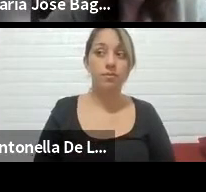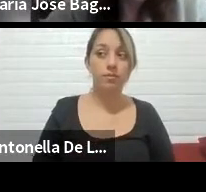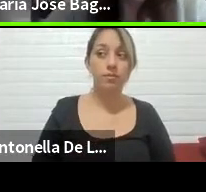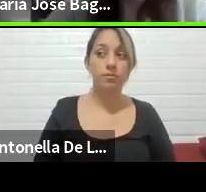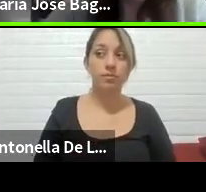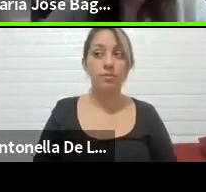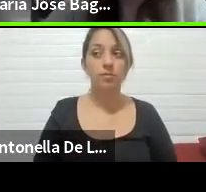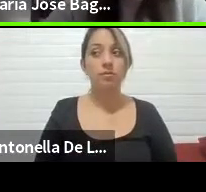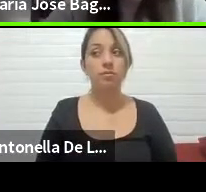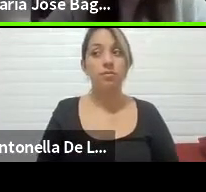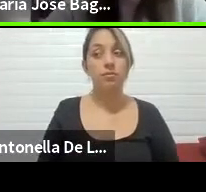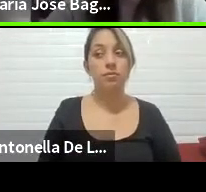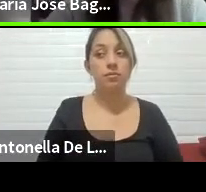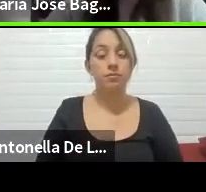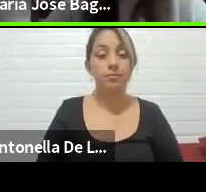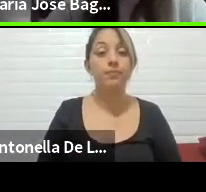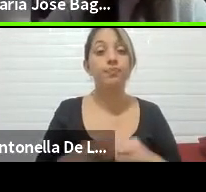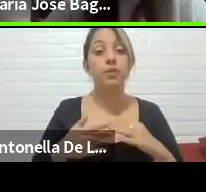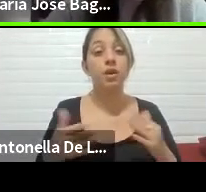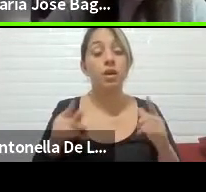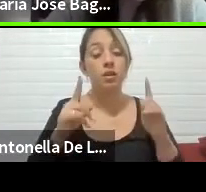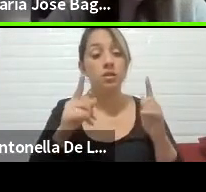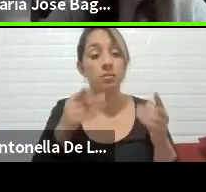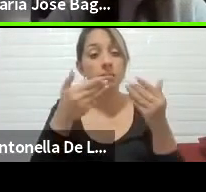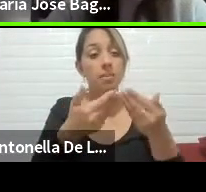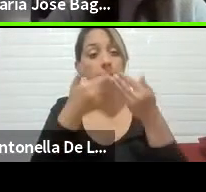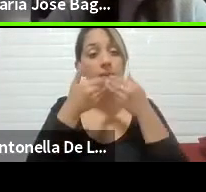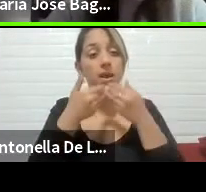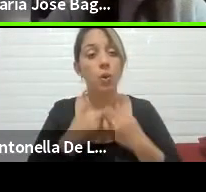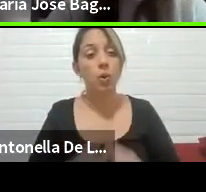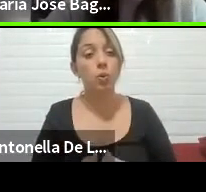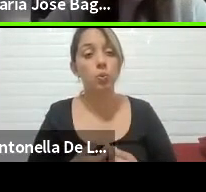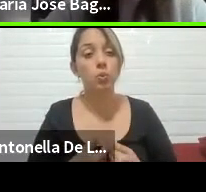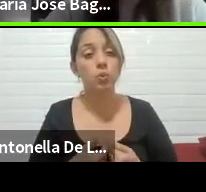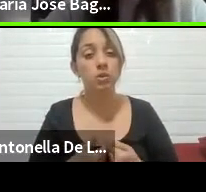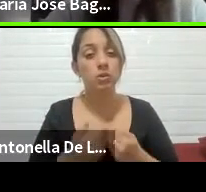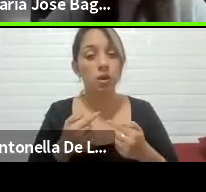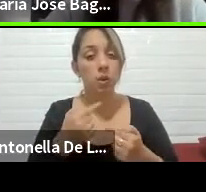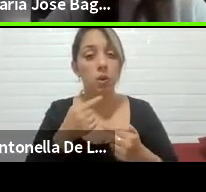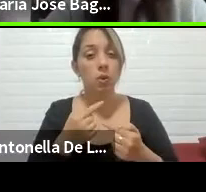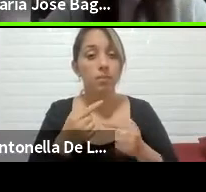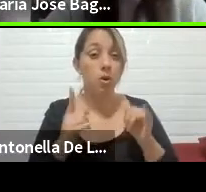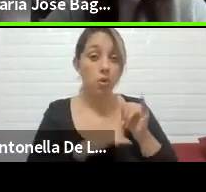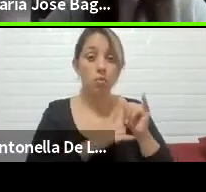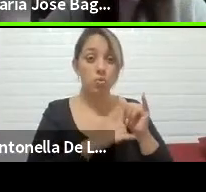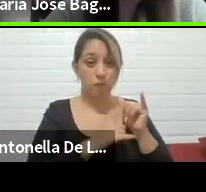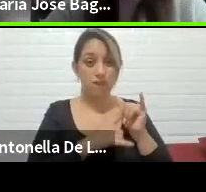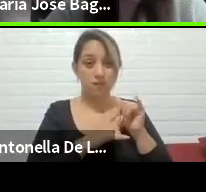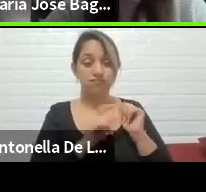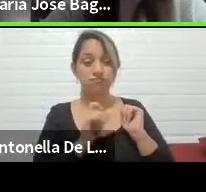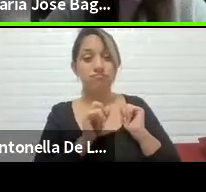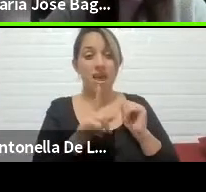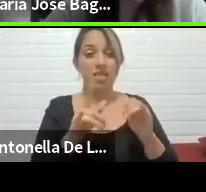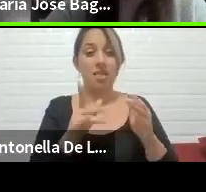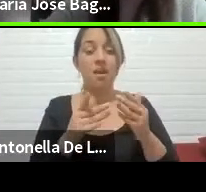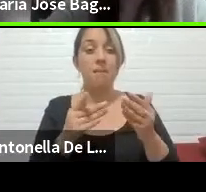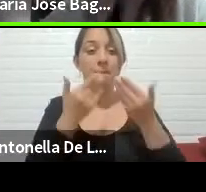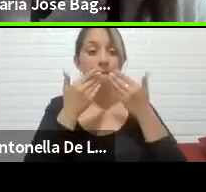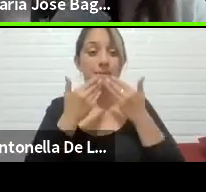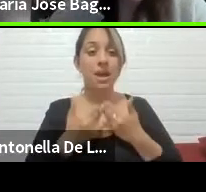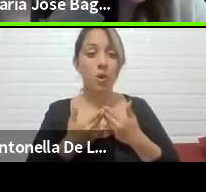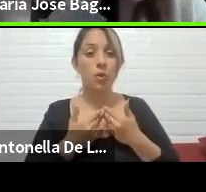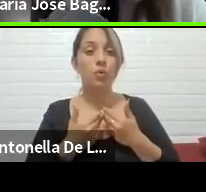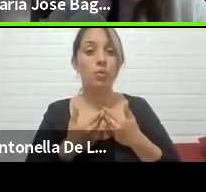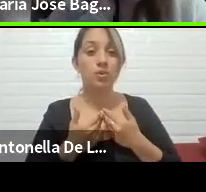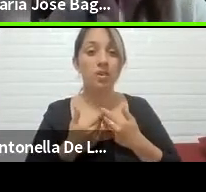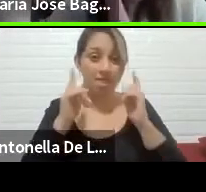Sí, acá nos llega una pregunta que es en realidad por YouTube, que también se está transmitiendo en